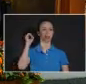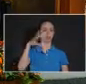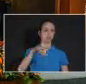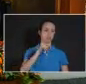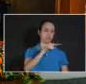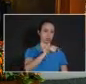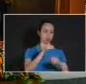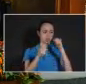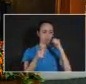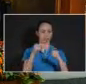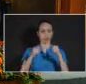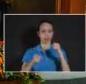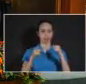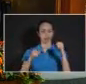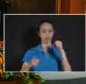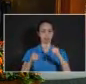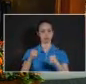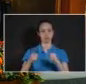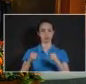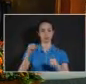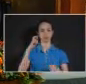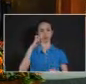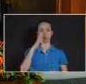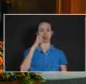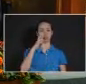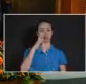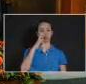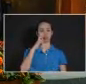Jesús, Señor. Padre, que